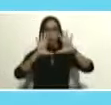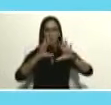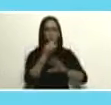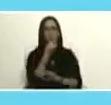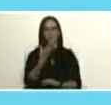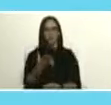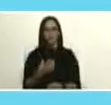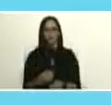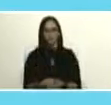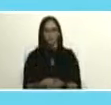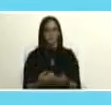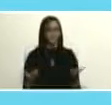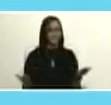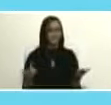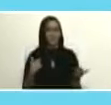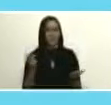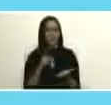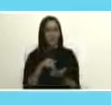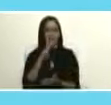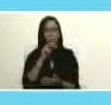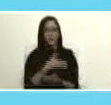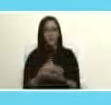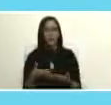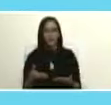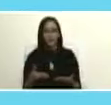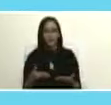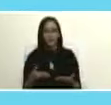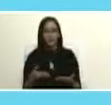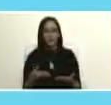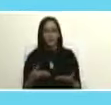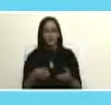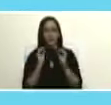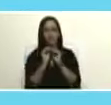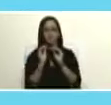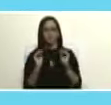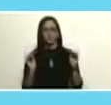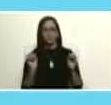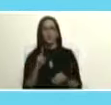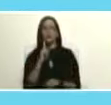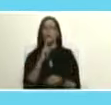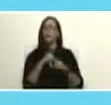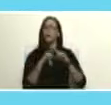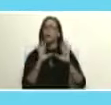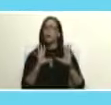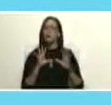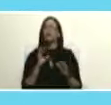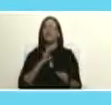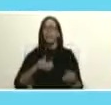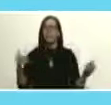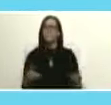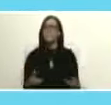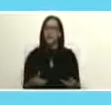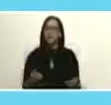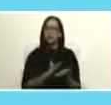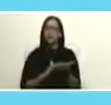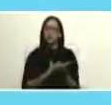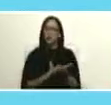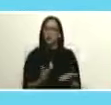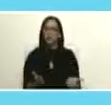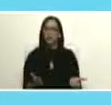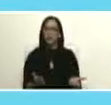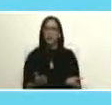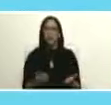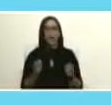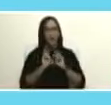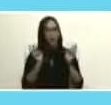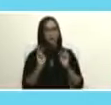buenísimo. Ah, ya vamos a llegar a 2 millones de reportes del 1x10. Y estamos pariendo soluciones a los